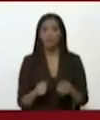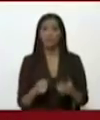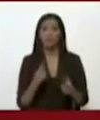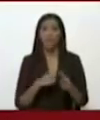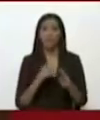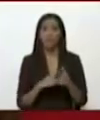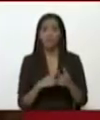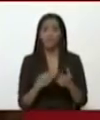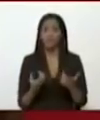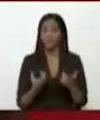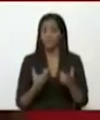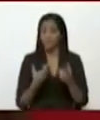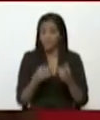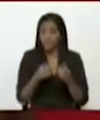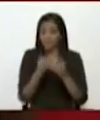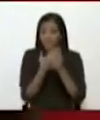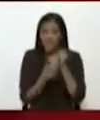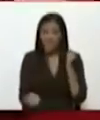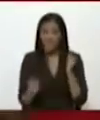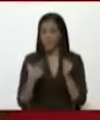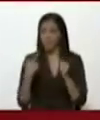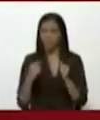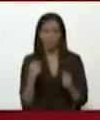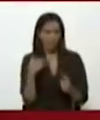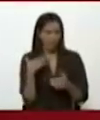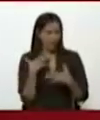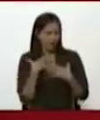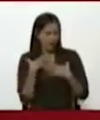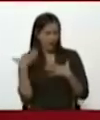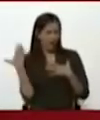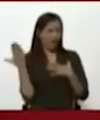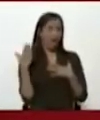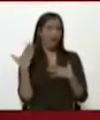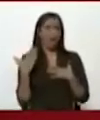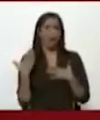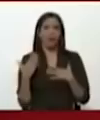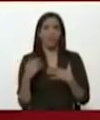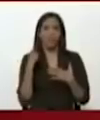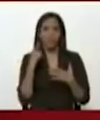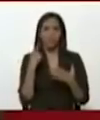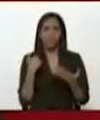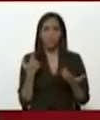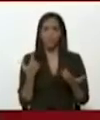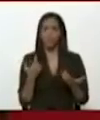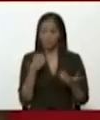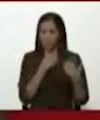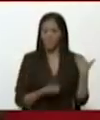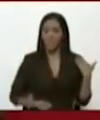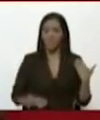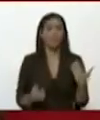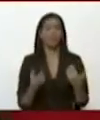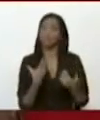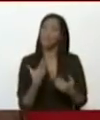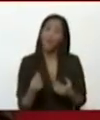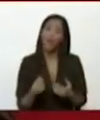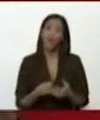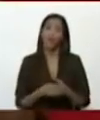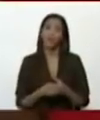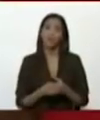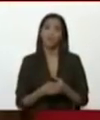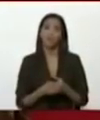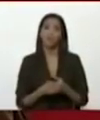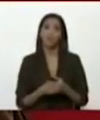abrieron por eso, por el ego, porque como dices tú, le salió el diablito, pero tú tienes que ser presidente. No. Cosas están pasando. O